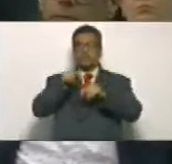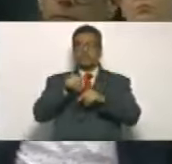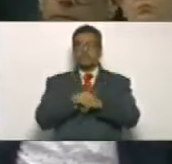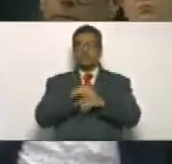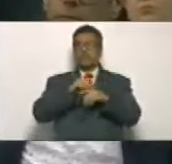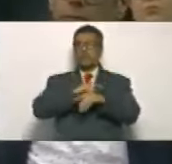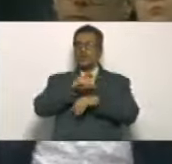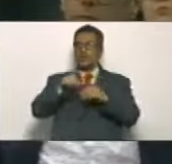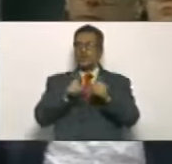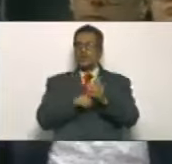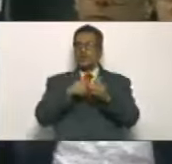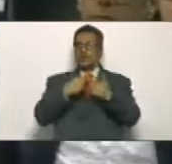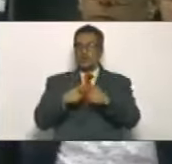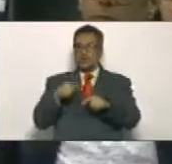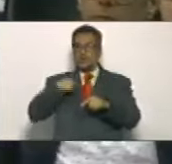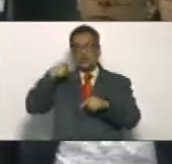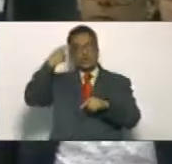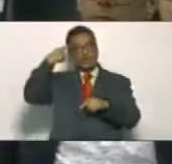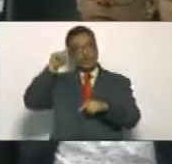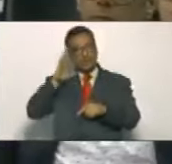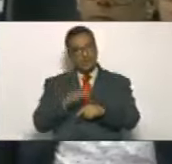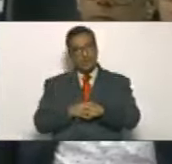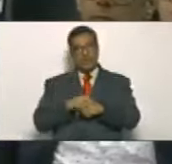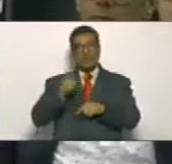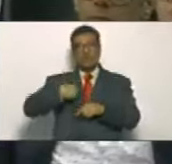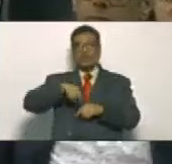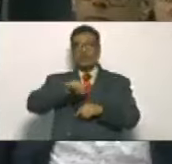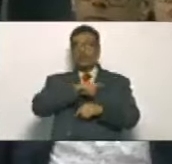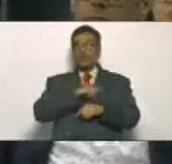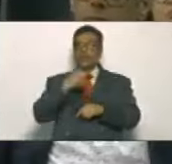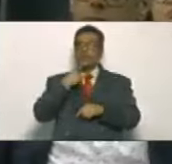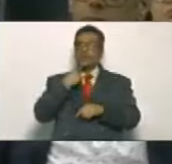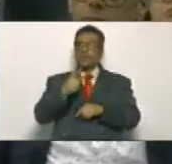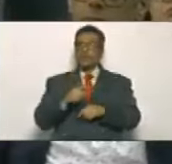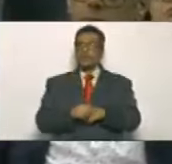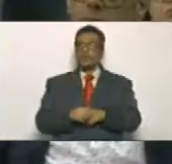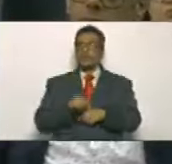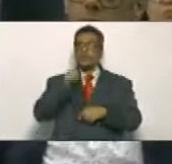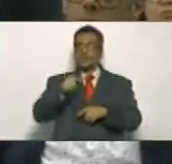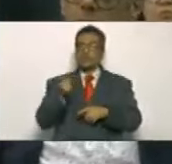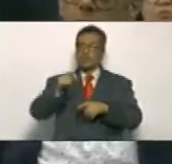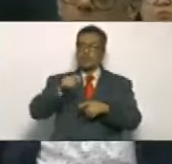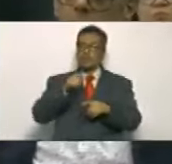su totalidad, pero yo creo que a nuestro pronunciamiento